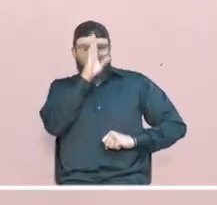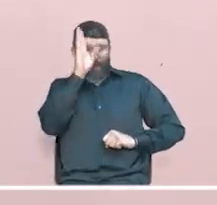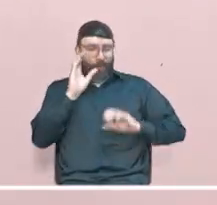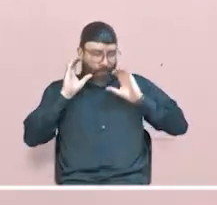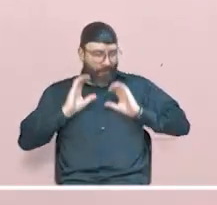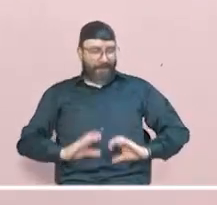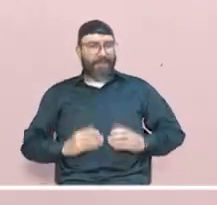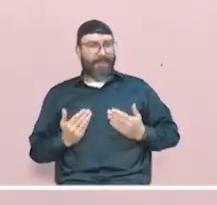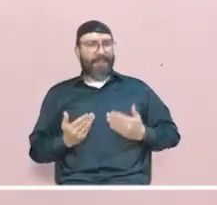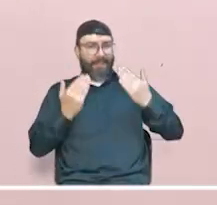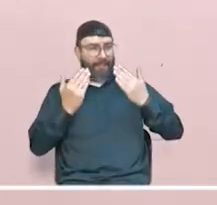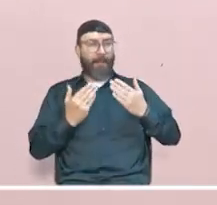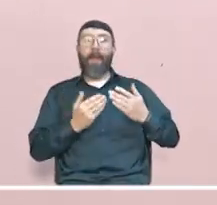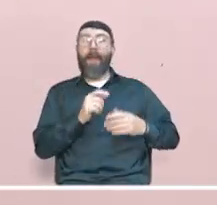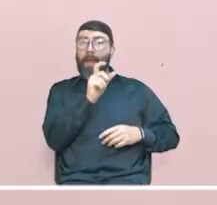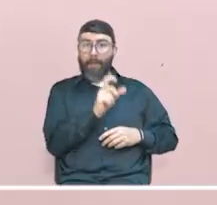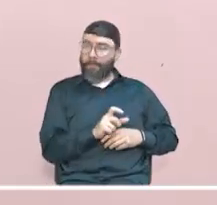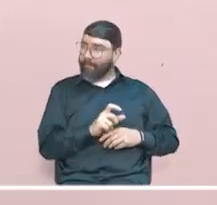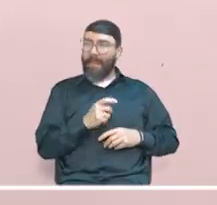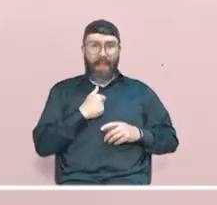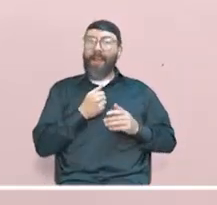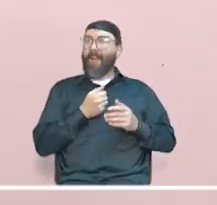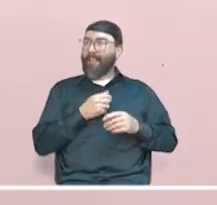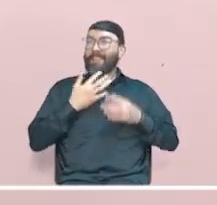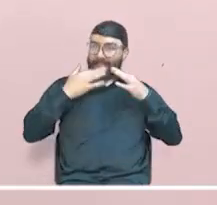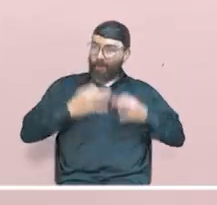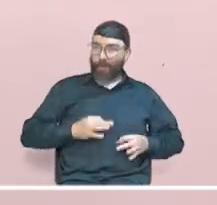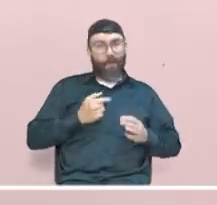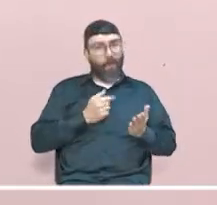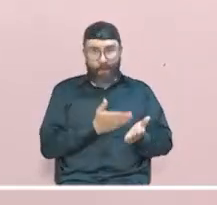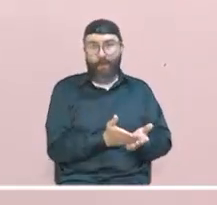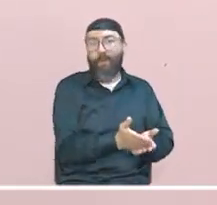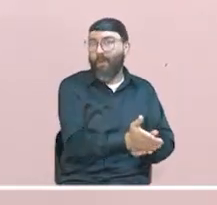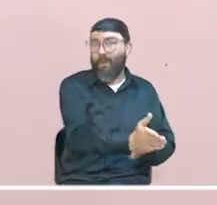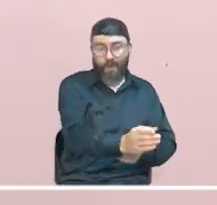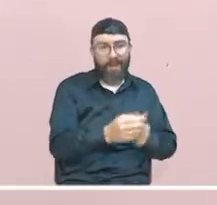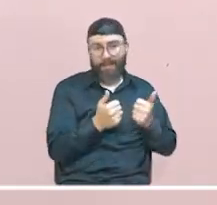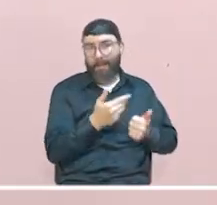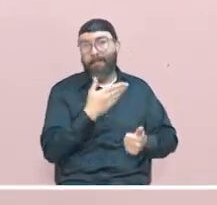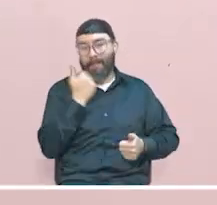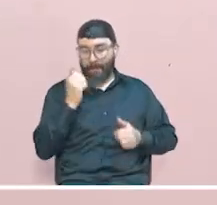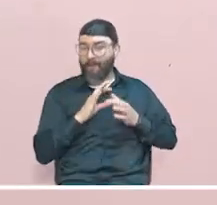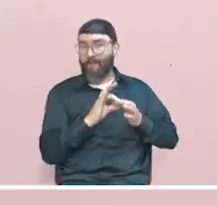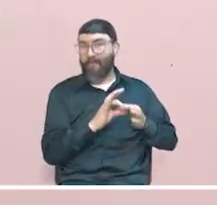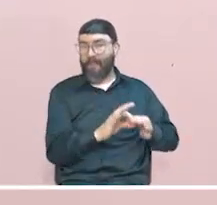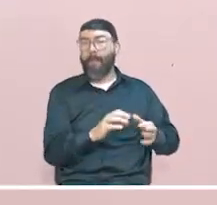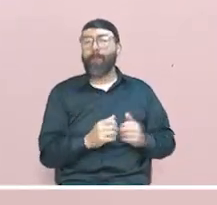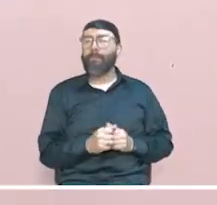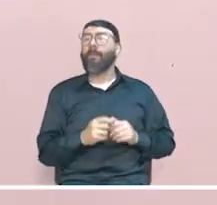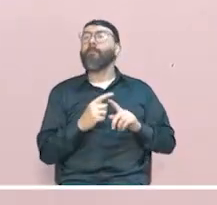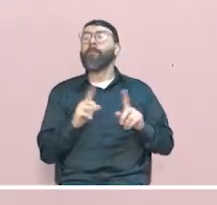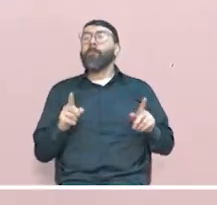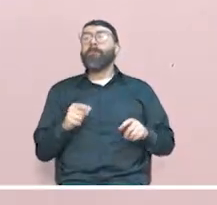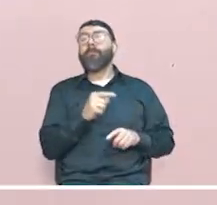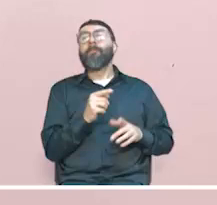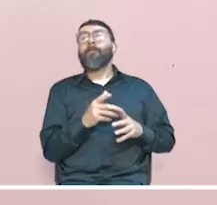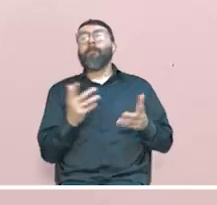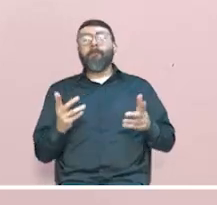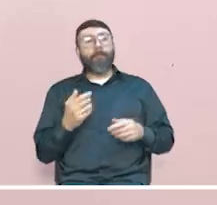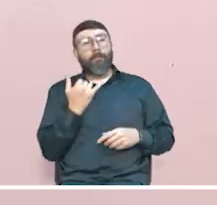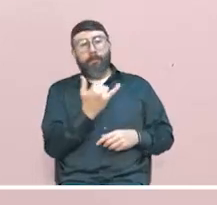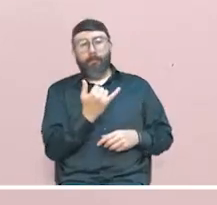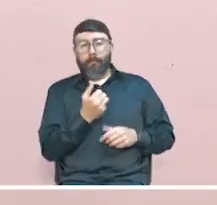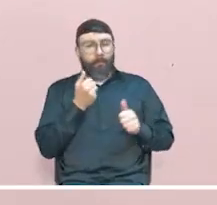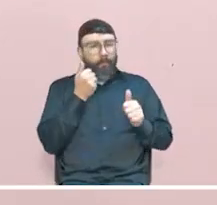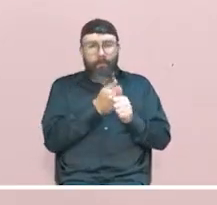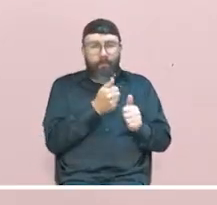va a ser más seguro que esa persona permanezca. A veces, o sea, ahora, ¿cuál es el motivante que hace